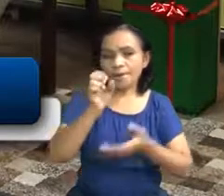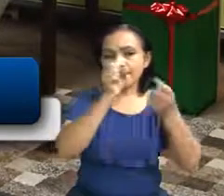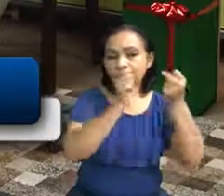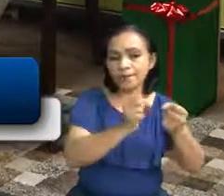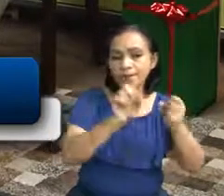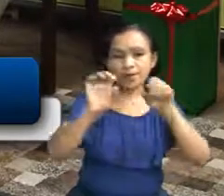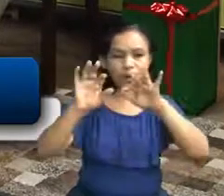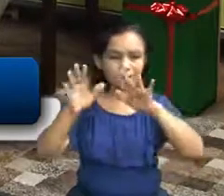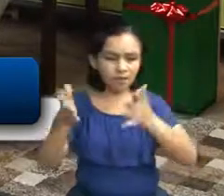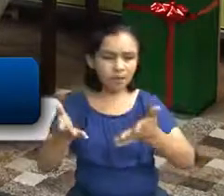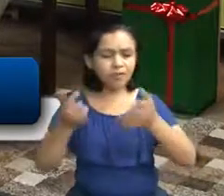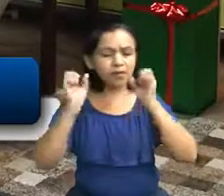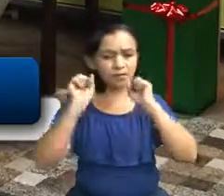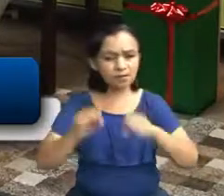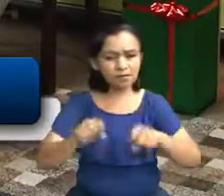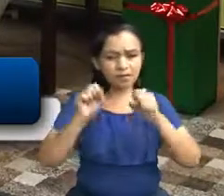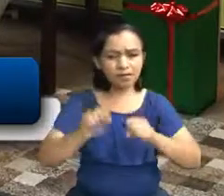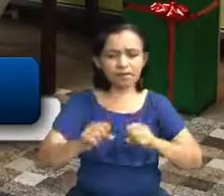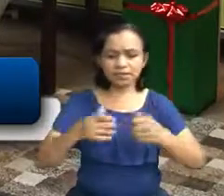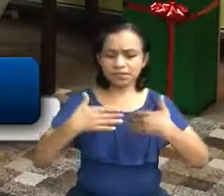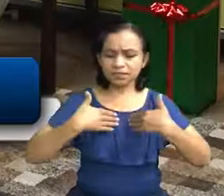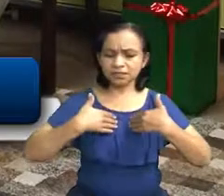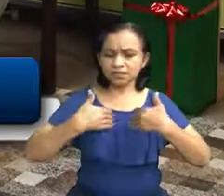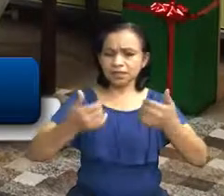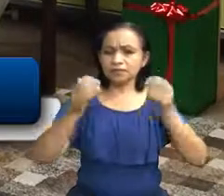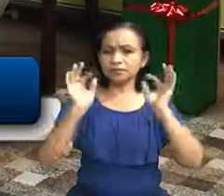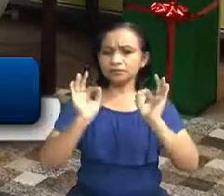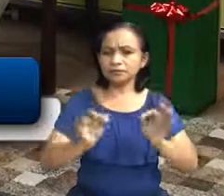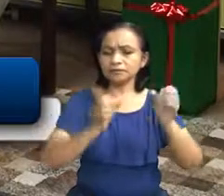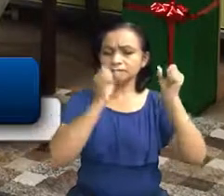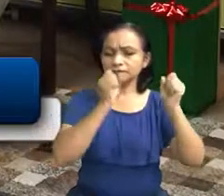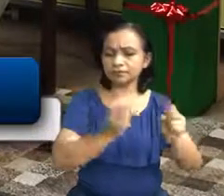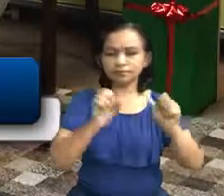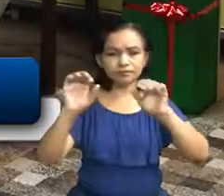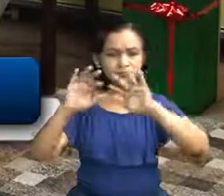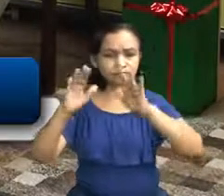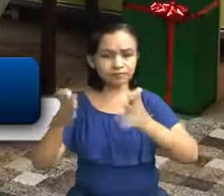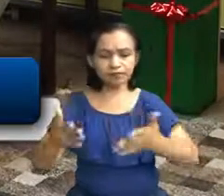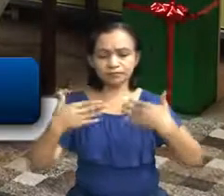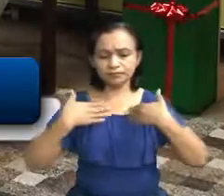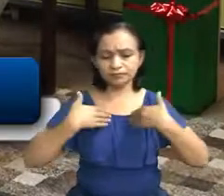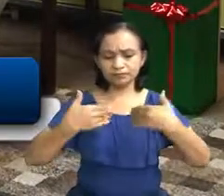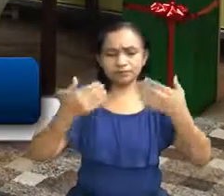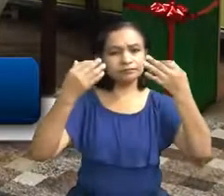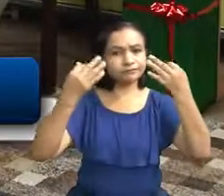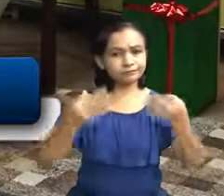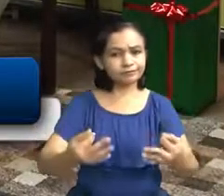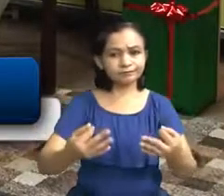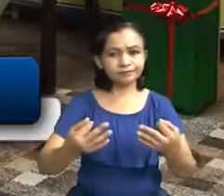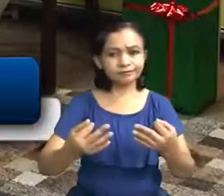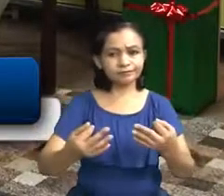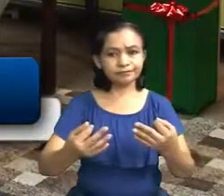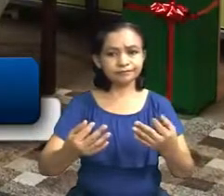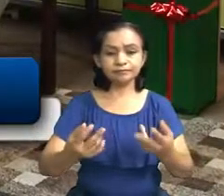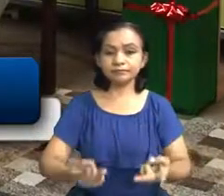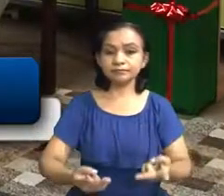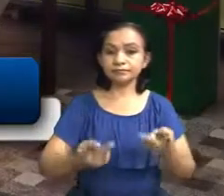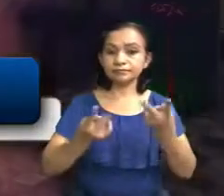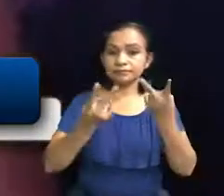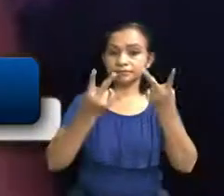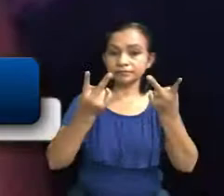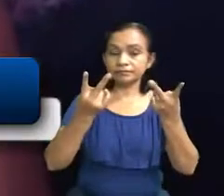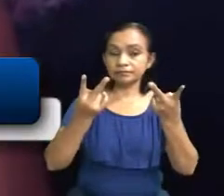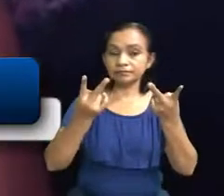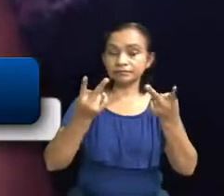Para ambos sexos, y para ambos estar bien de salud, pueden donar hombres y mujeres. Estar bien de salud y contemplar estilos de vida